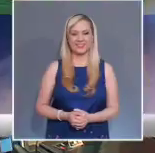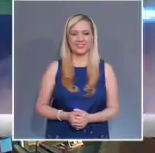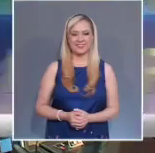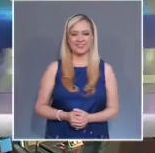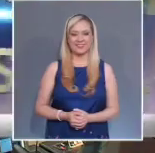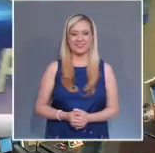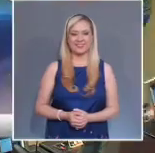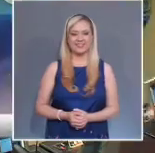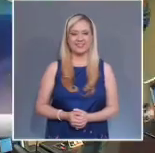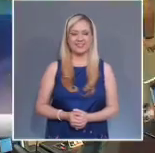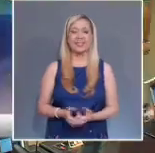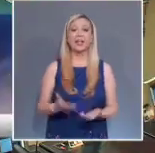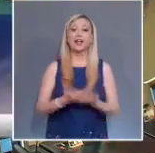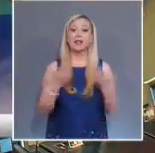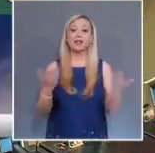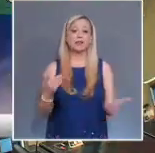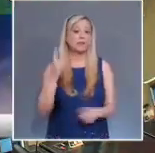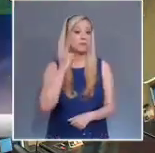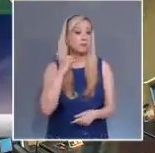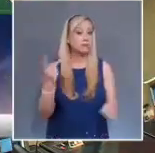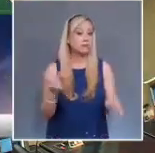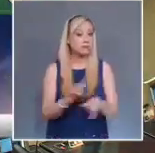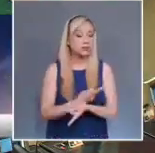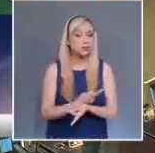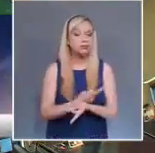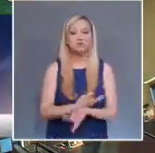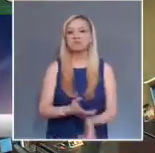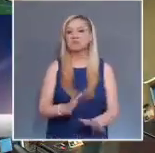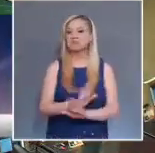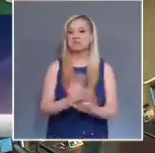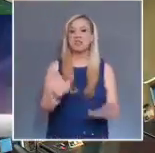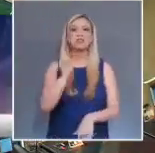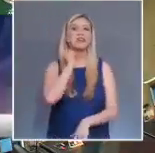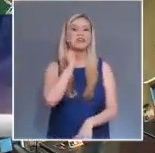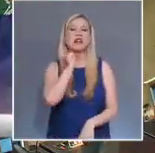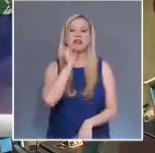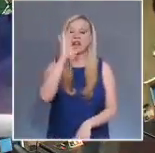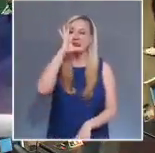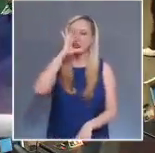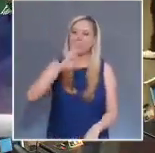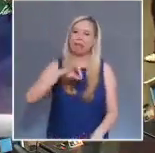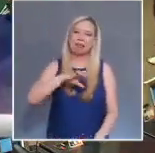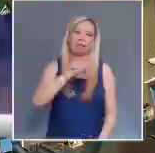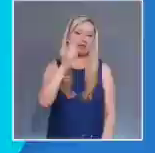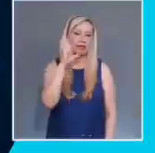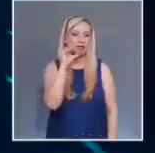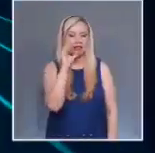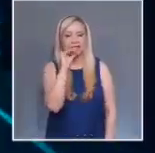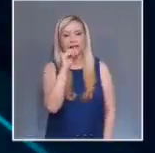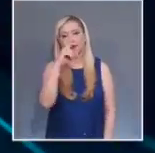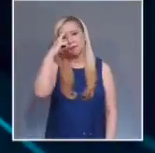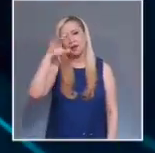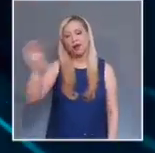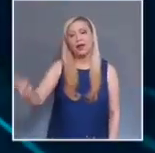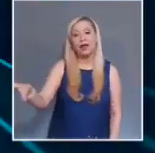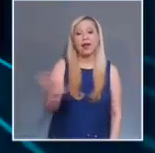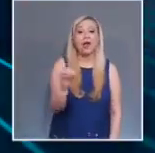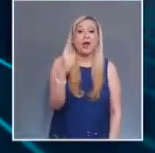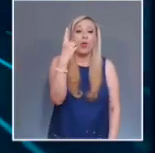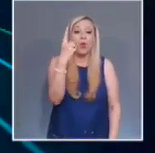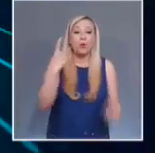Al regresar, fracasa en el Senado intento para designar a un comisionado del INAI.